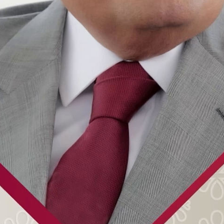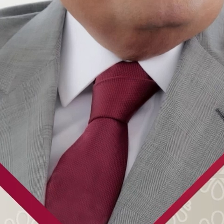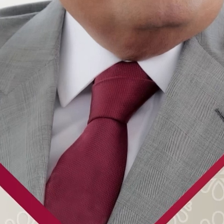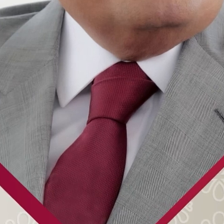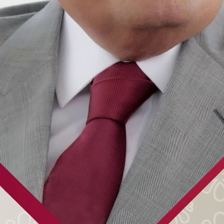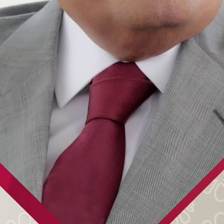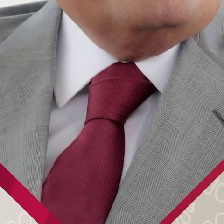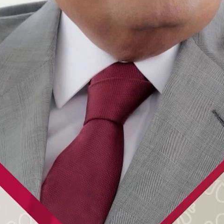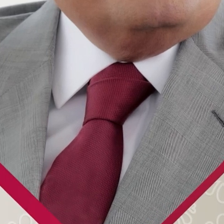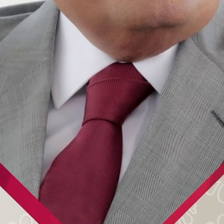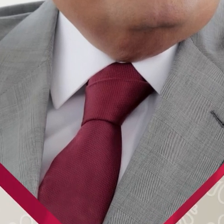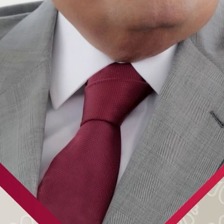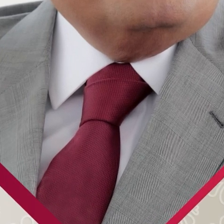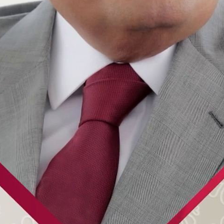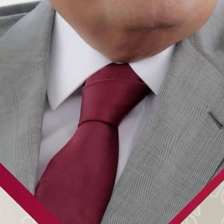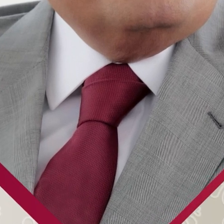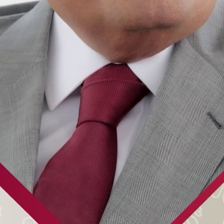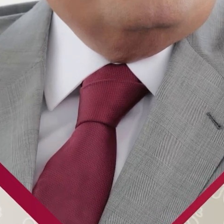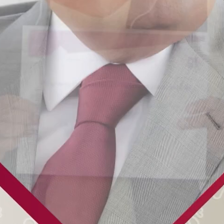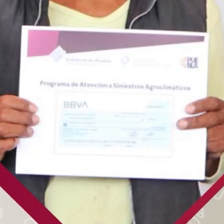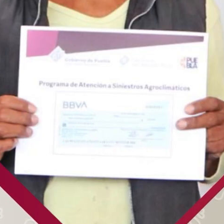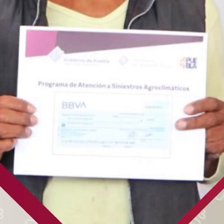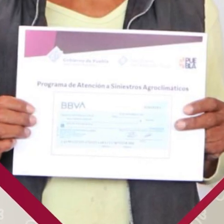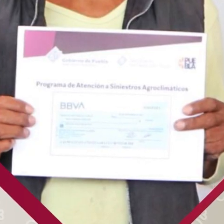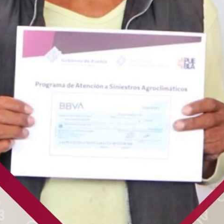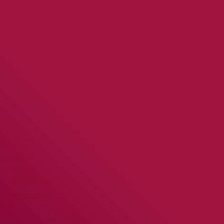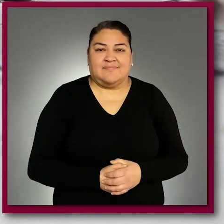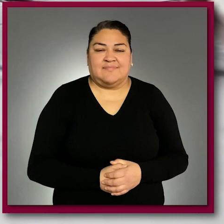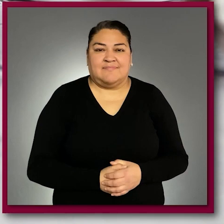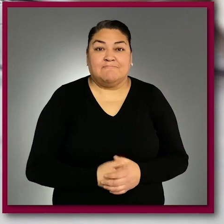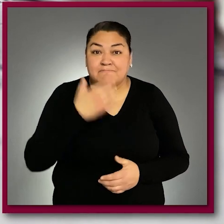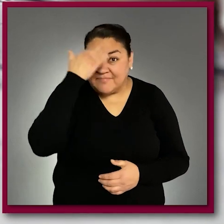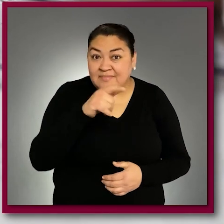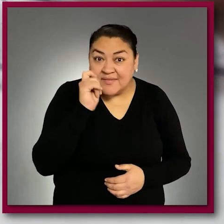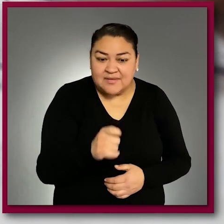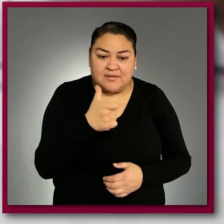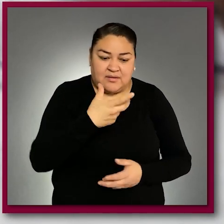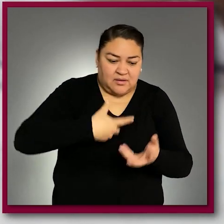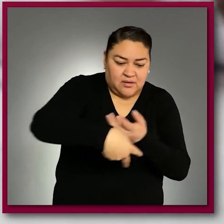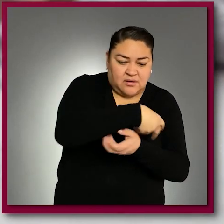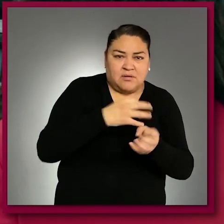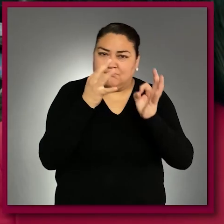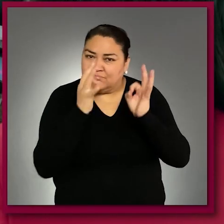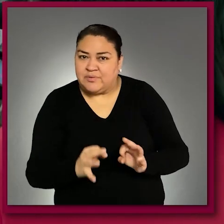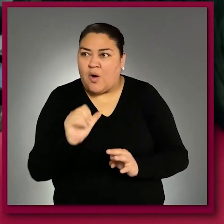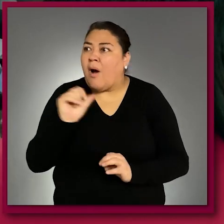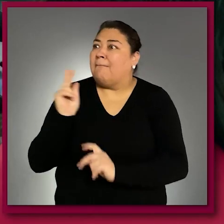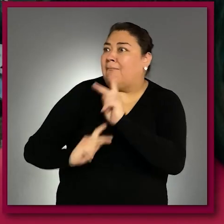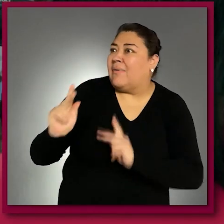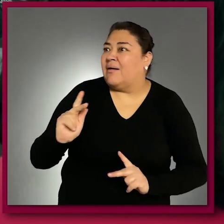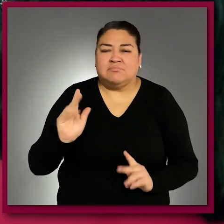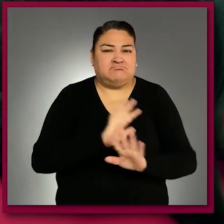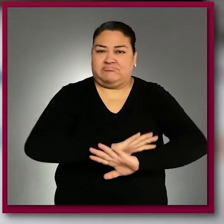Cuarto informe de gobierno. Miguel Barbosa Huerta, gobernador. Contamos con finanzas públicas sanas, sin contraer